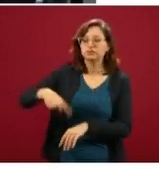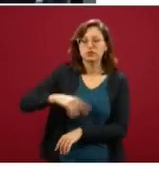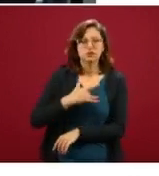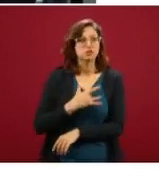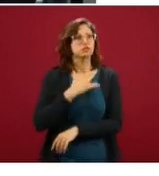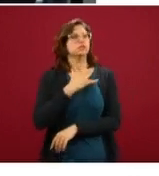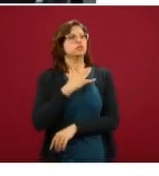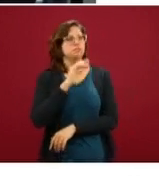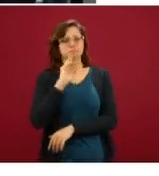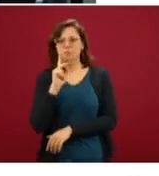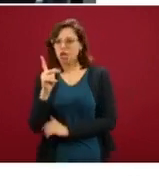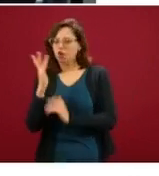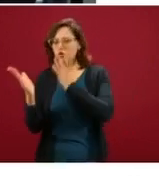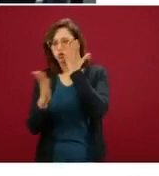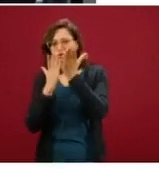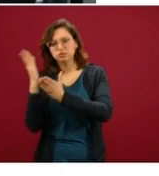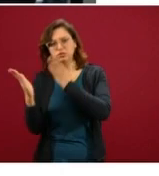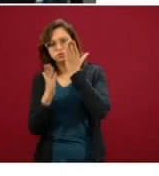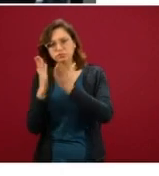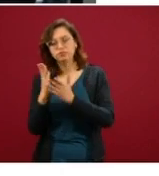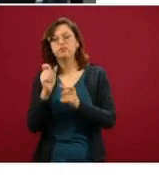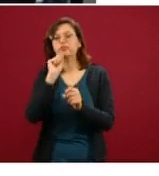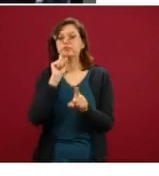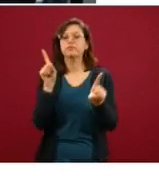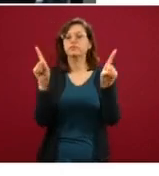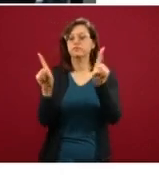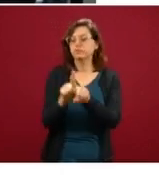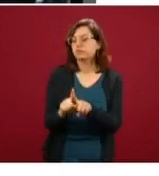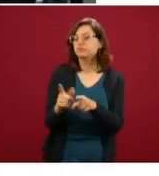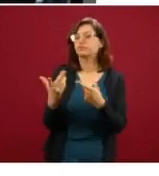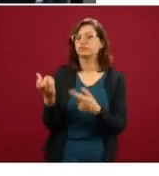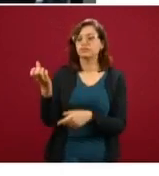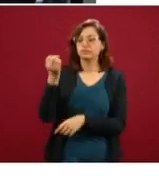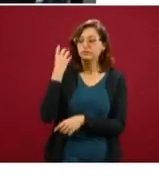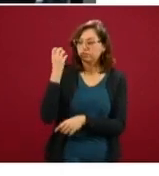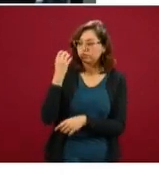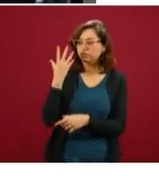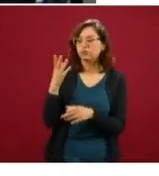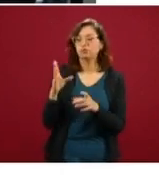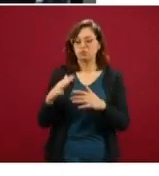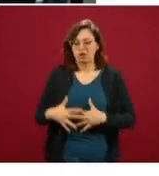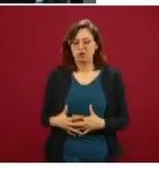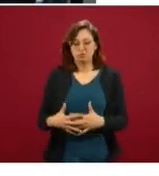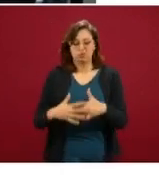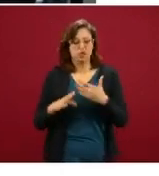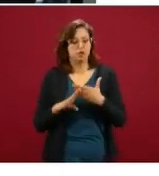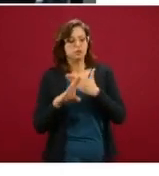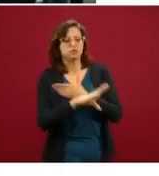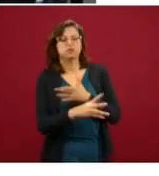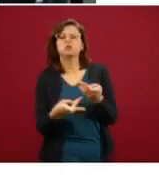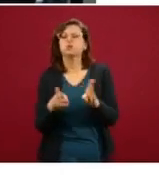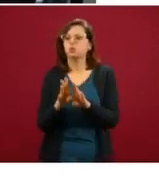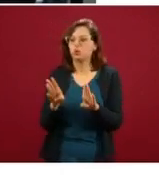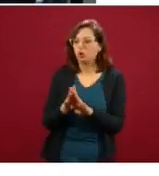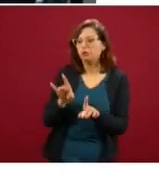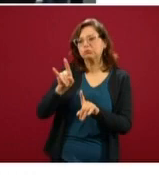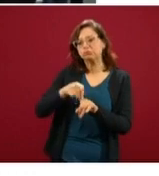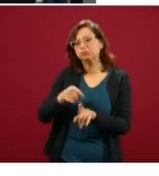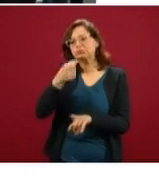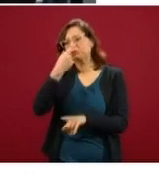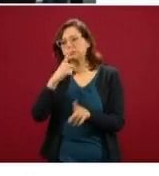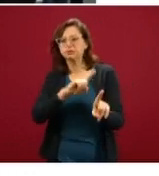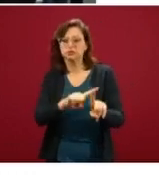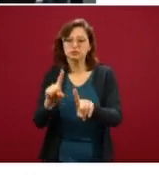para que estudien y aparte les damos pláticas relacionadas con métodos anticonceptivos, vacunación, prevención de